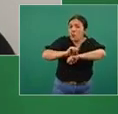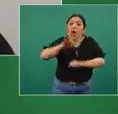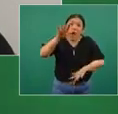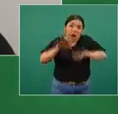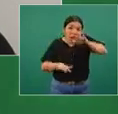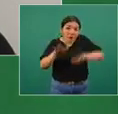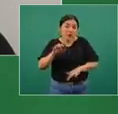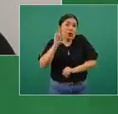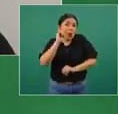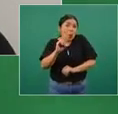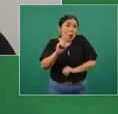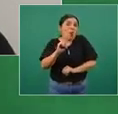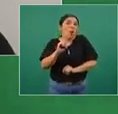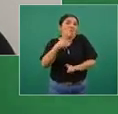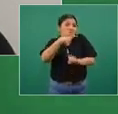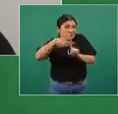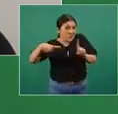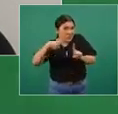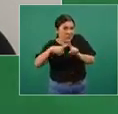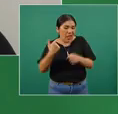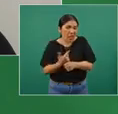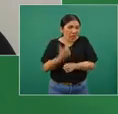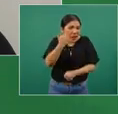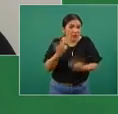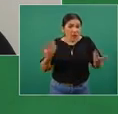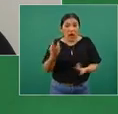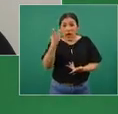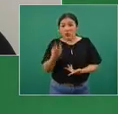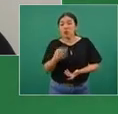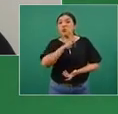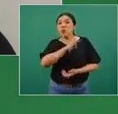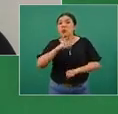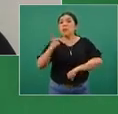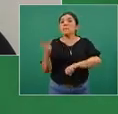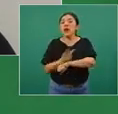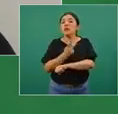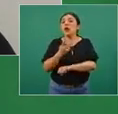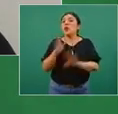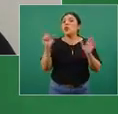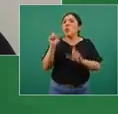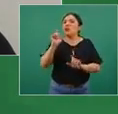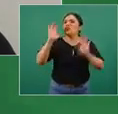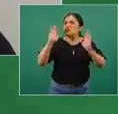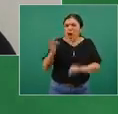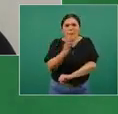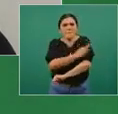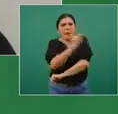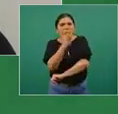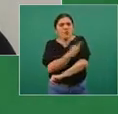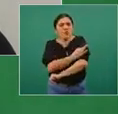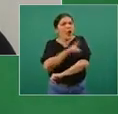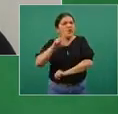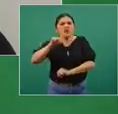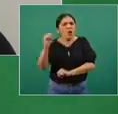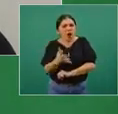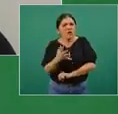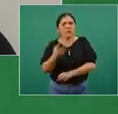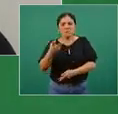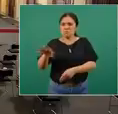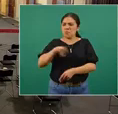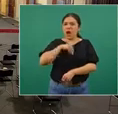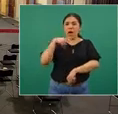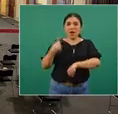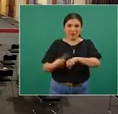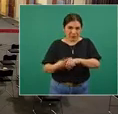caso, máximamente moderada, que en su momento pudiera ocurrir aún habiendo recibido obviamente las